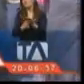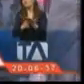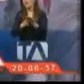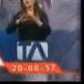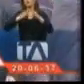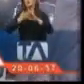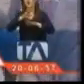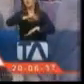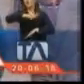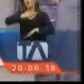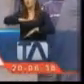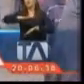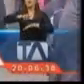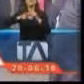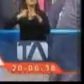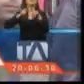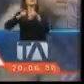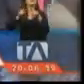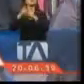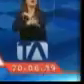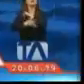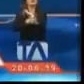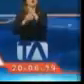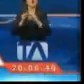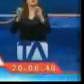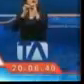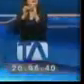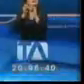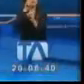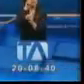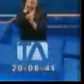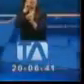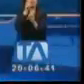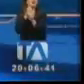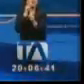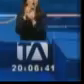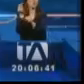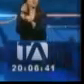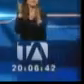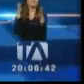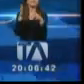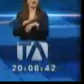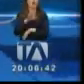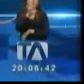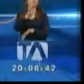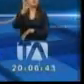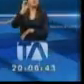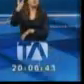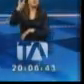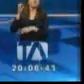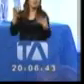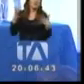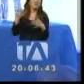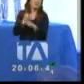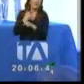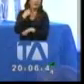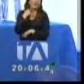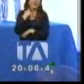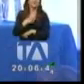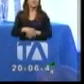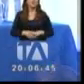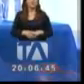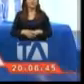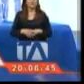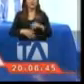andina, entre ellos incrementar el empleo juvenil, pues en el Ecuador un 56% de los desempleados es joven. Es decir,